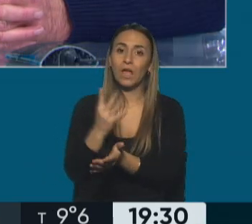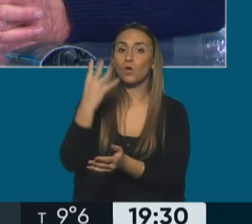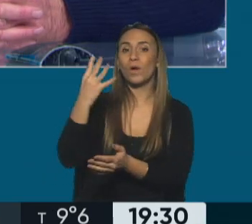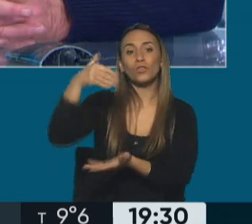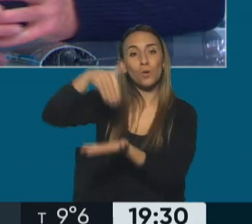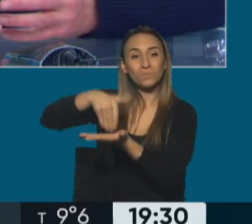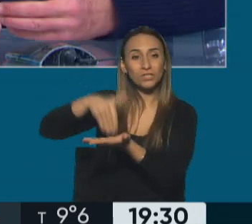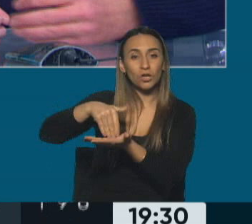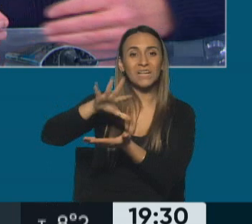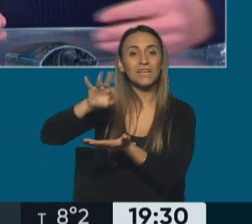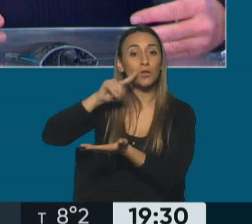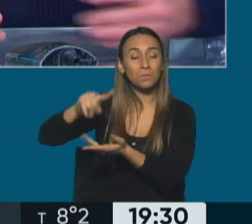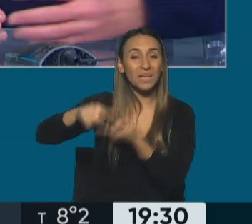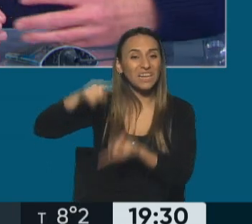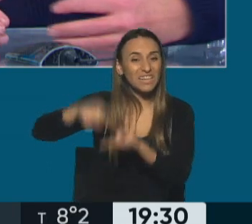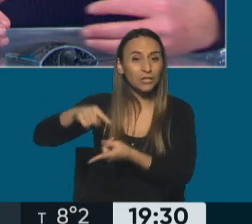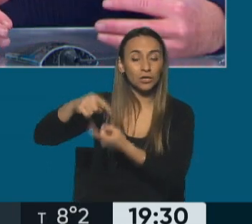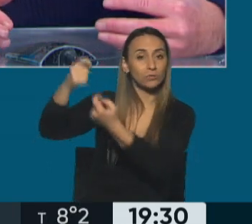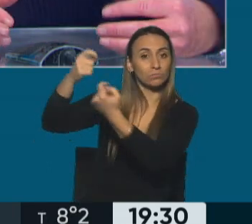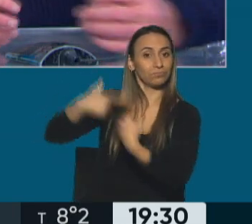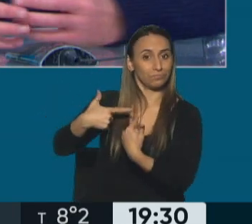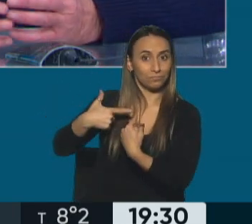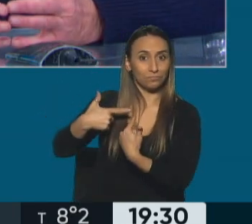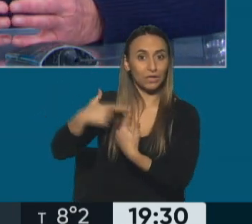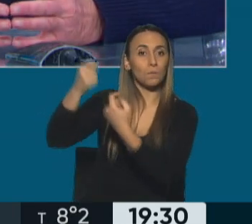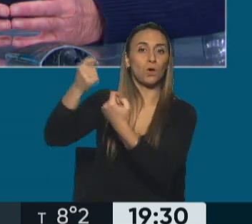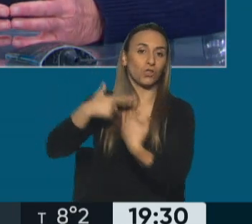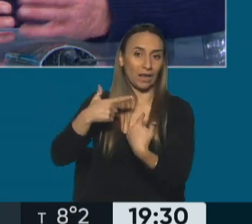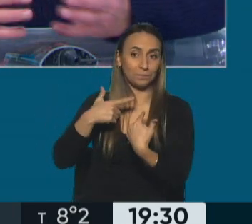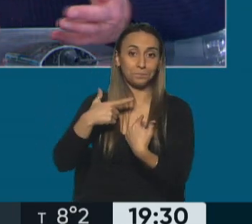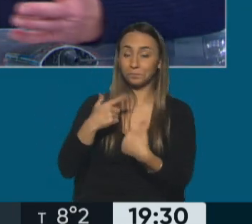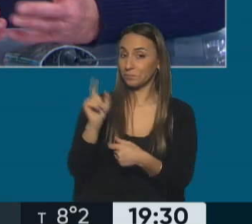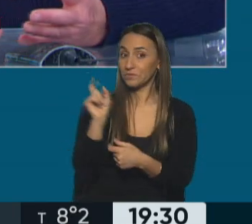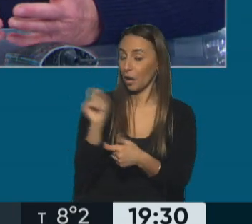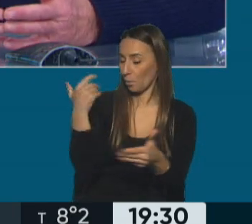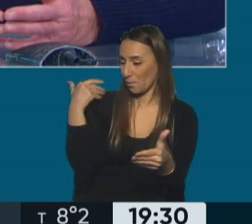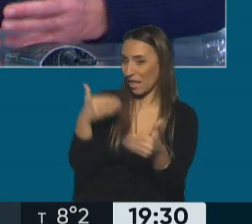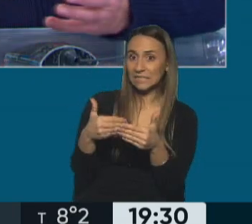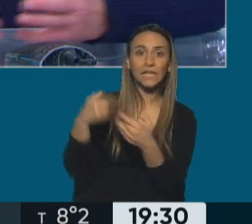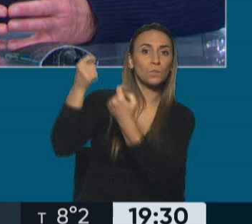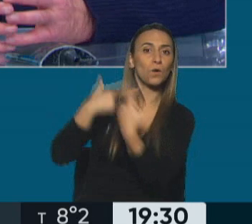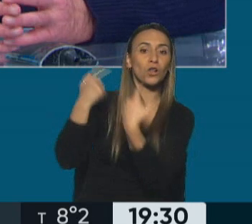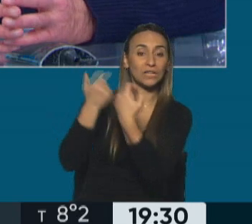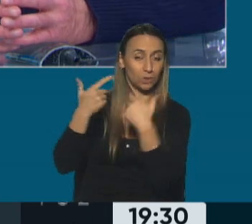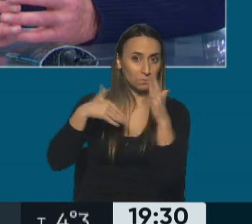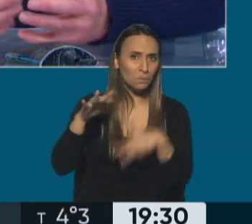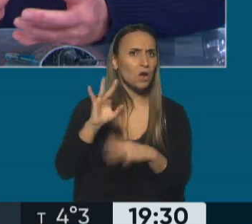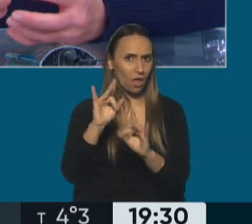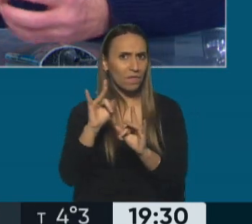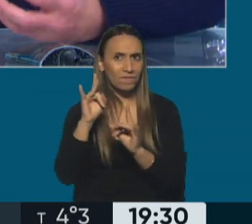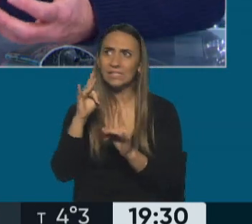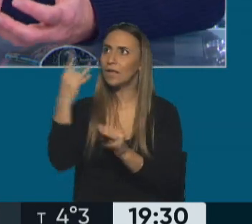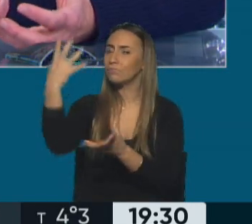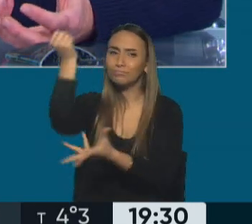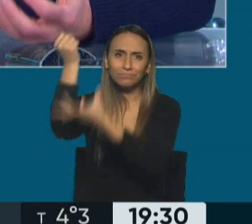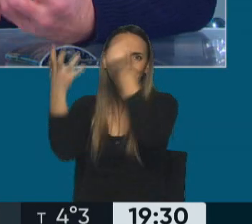anuales. Y en estos últimos meses se aumentó un poco la importación, que a veces cuesta incluso por conseguirla. Pero